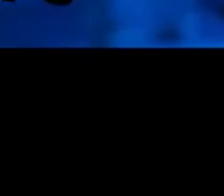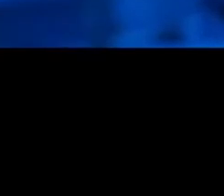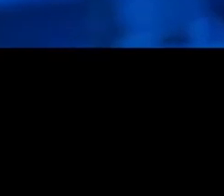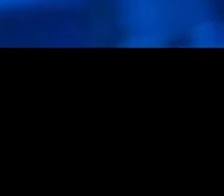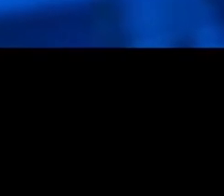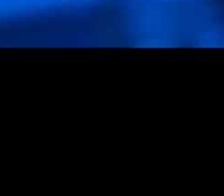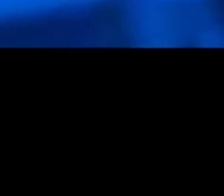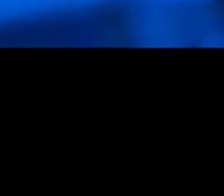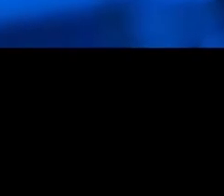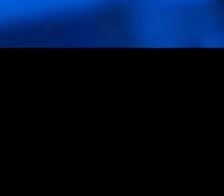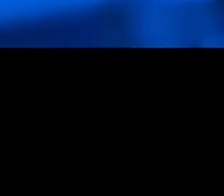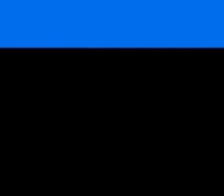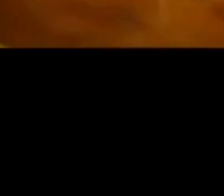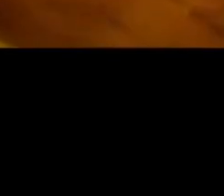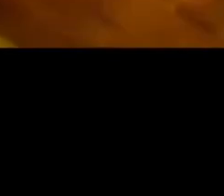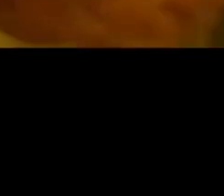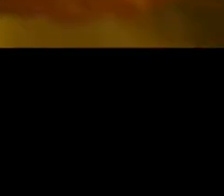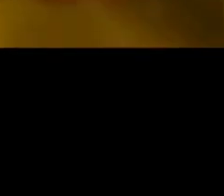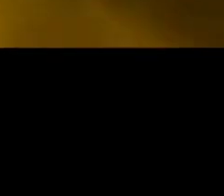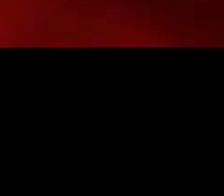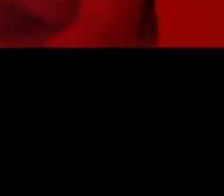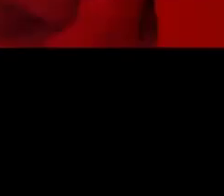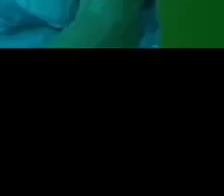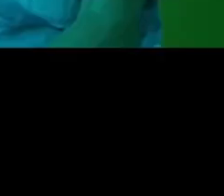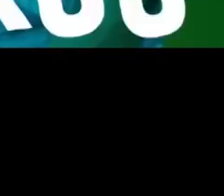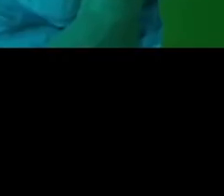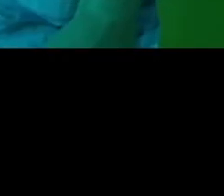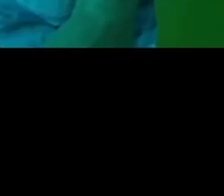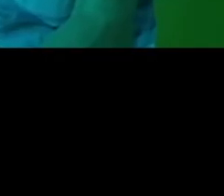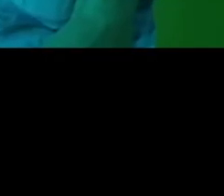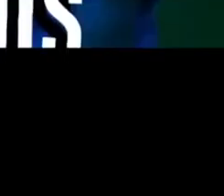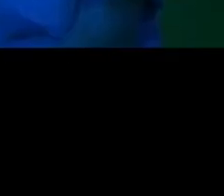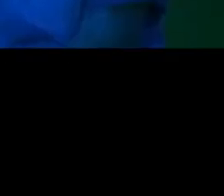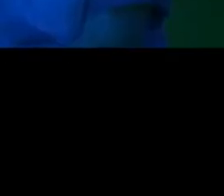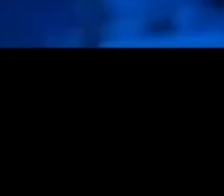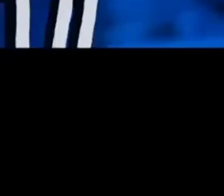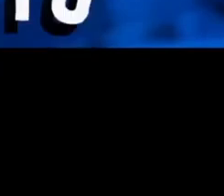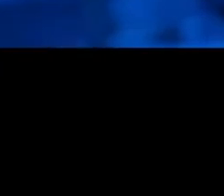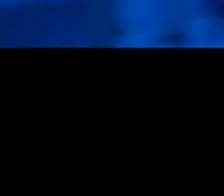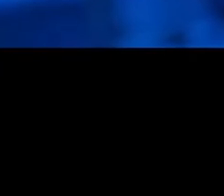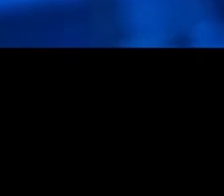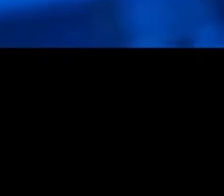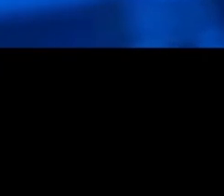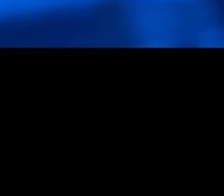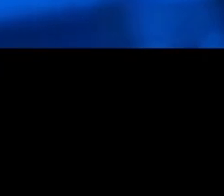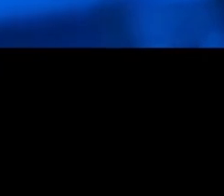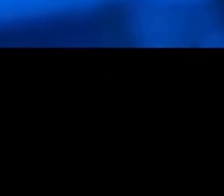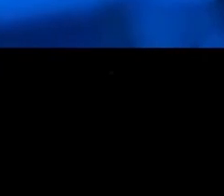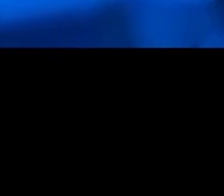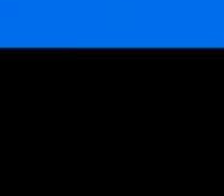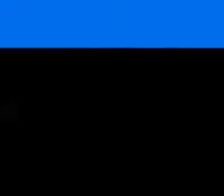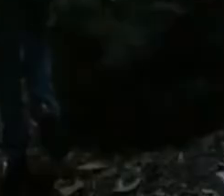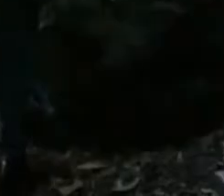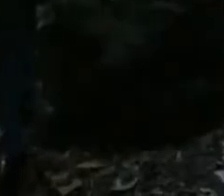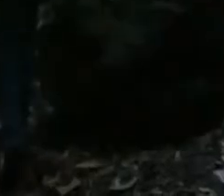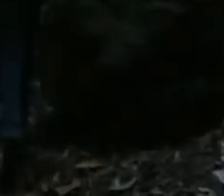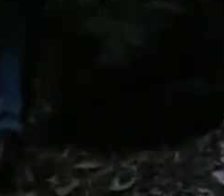al coronavirus, así yo le evito, así yo le evito al coronavirus, así yo le evito.